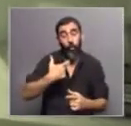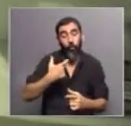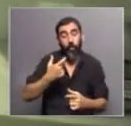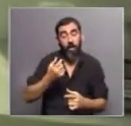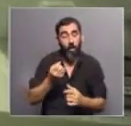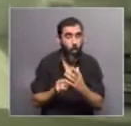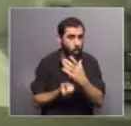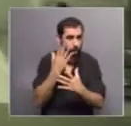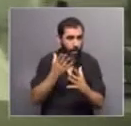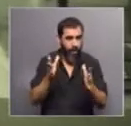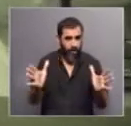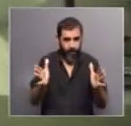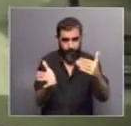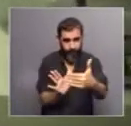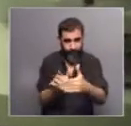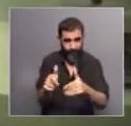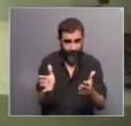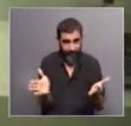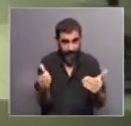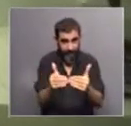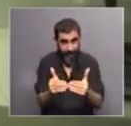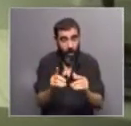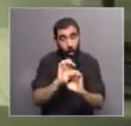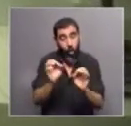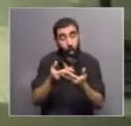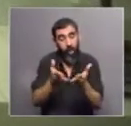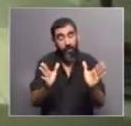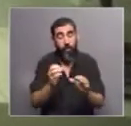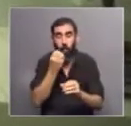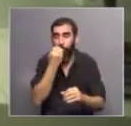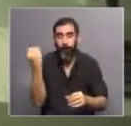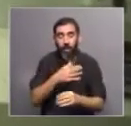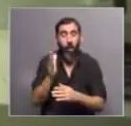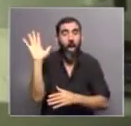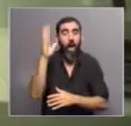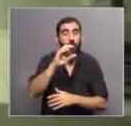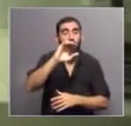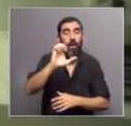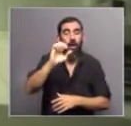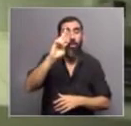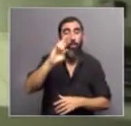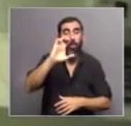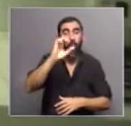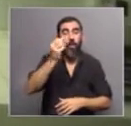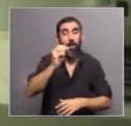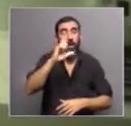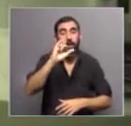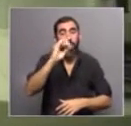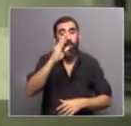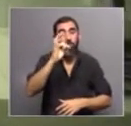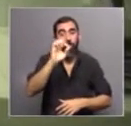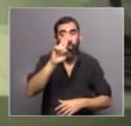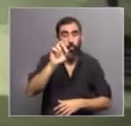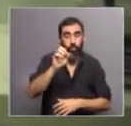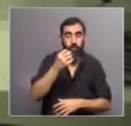rendimiento y estufas de hogar abierto, se recomienda en general eucaliptus porque genera una mejor llama